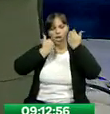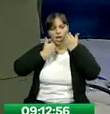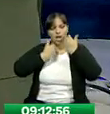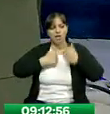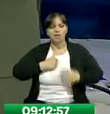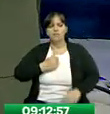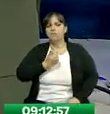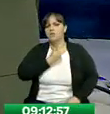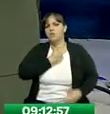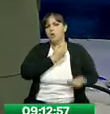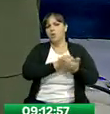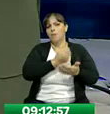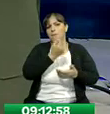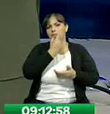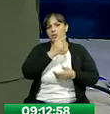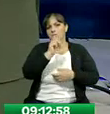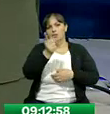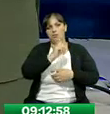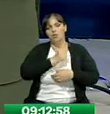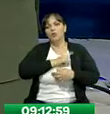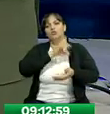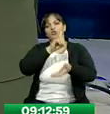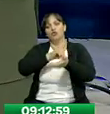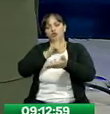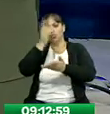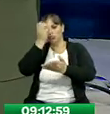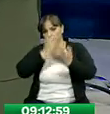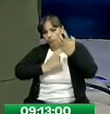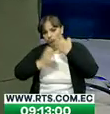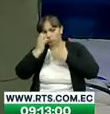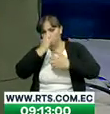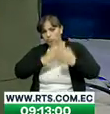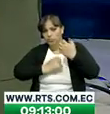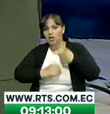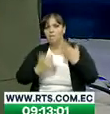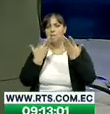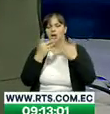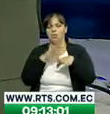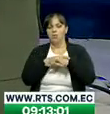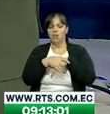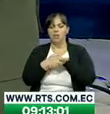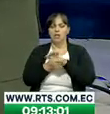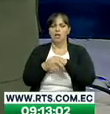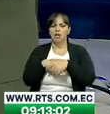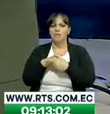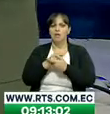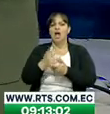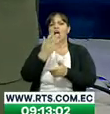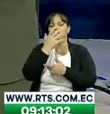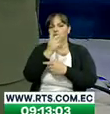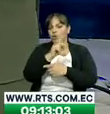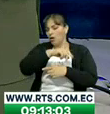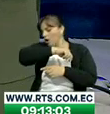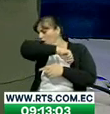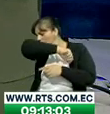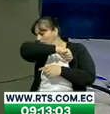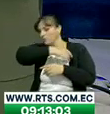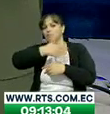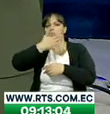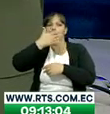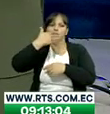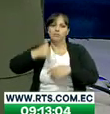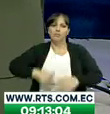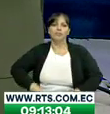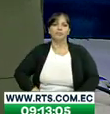por esta influenza ah1n1 muy bien te mando un abrazo jorge cualquier momentos tenemos contigo más adelante si la información